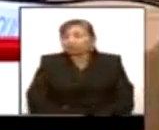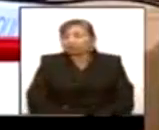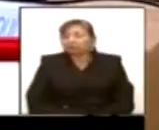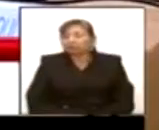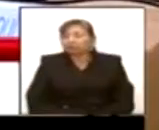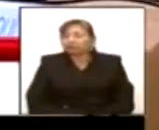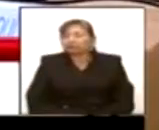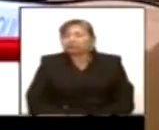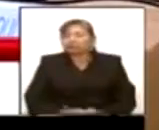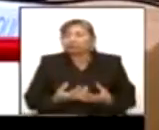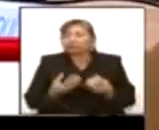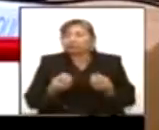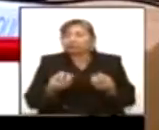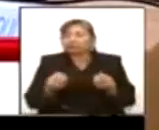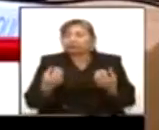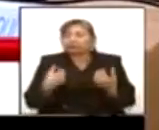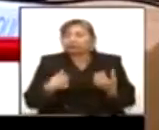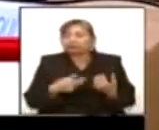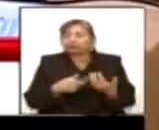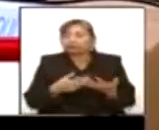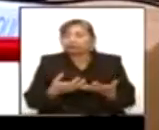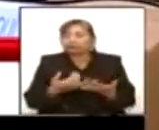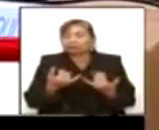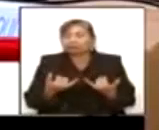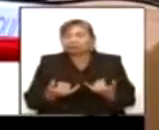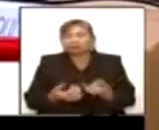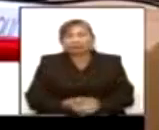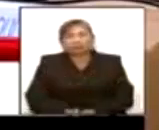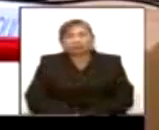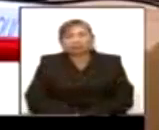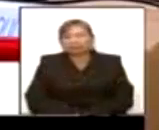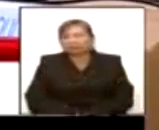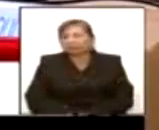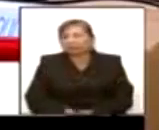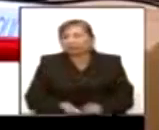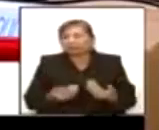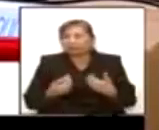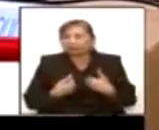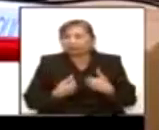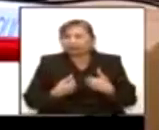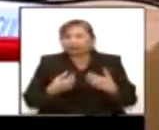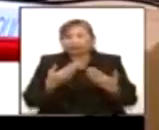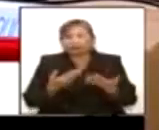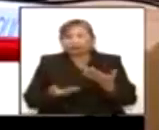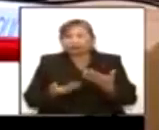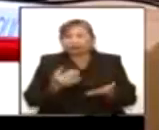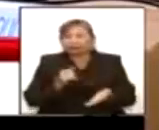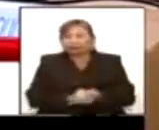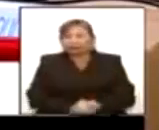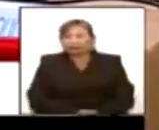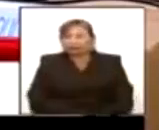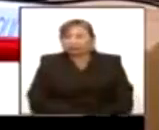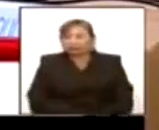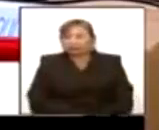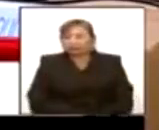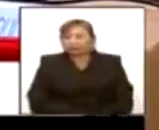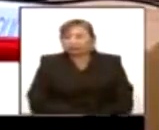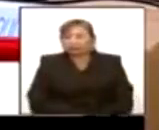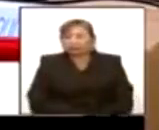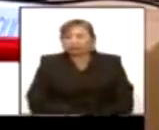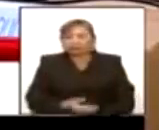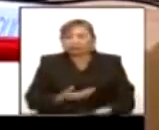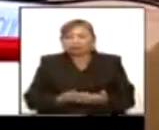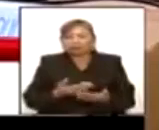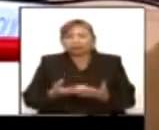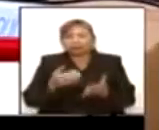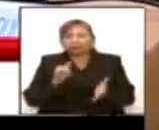que muchos parlamentarios tenemos posiciones tomadas ahora, pero ahora, presidente, tenemos puntos de agenda y creo que podríamos avanzar un poco haciendo una invocación a efectos